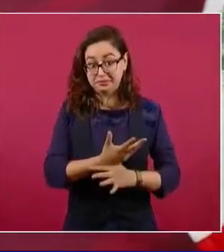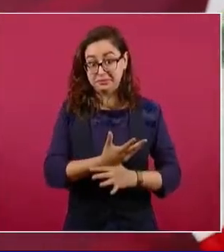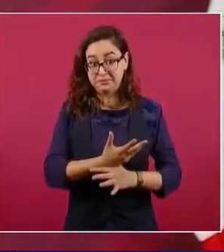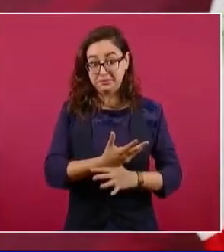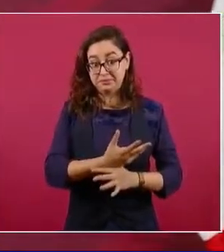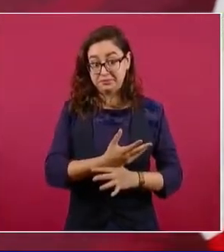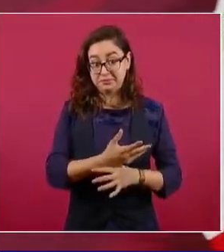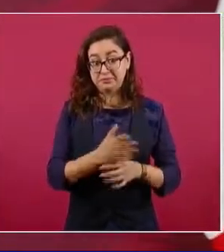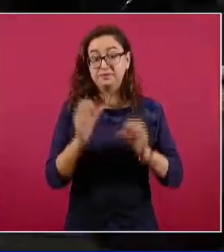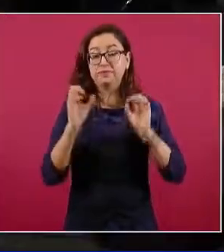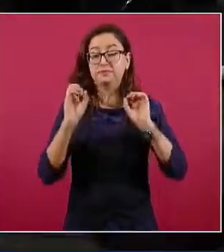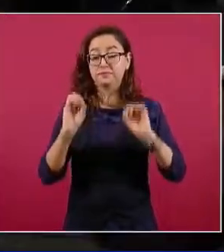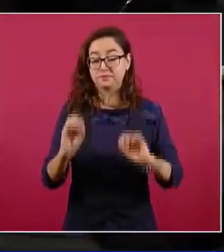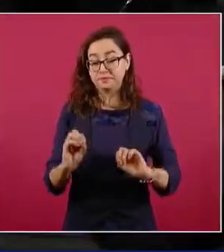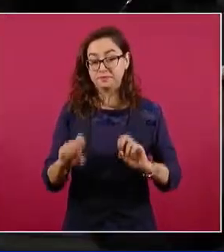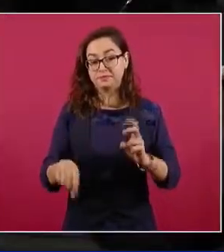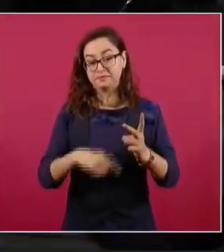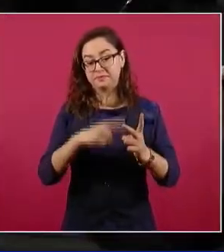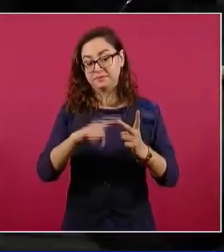muy